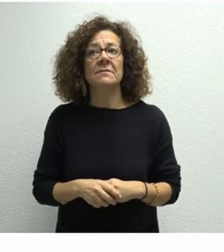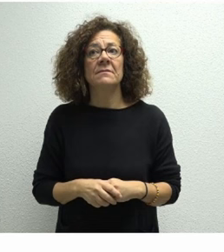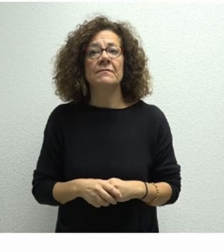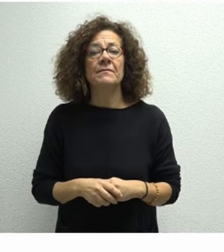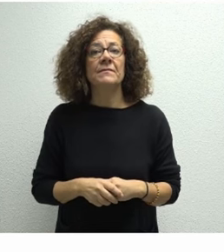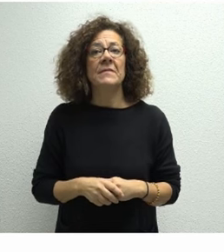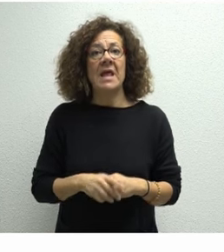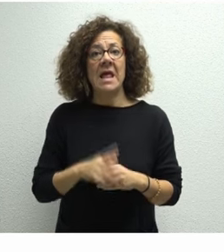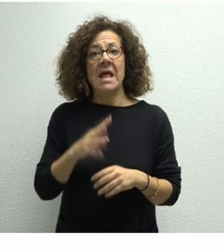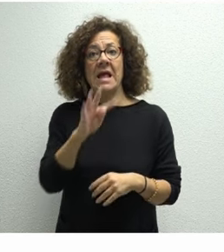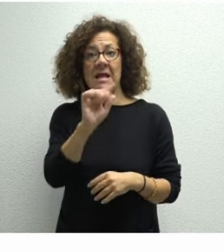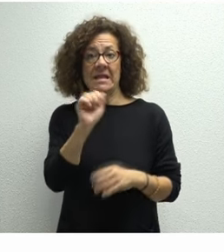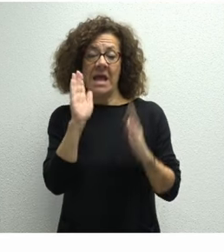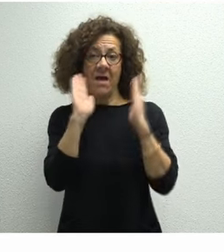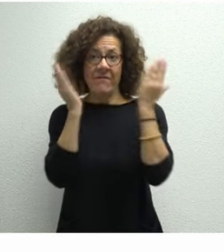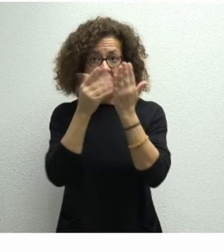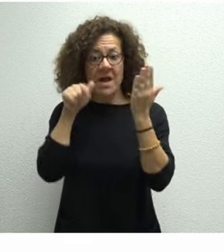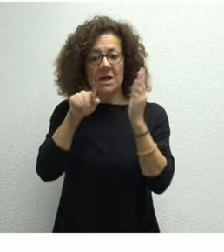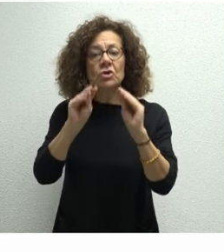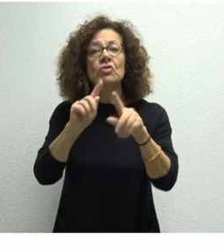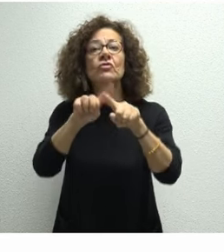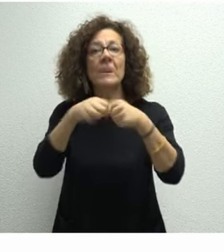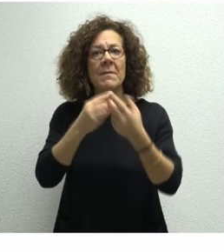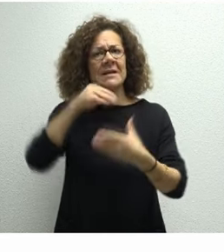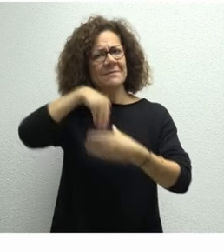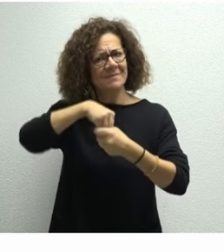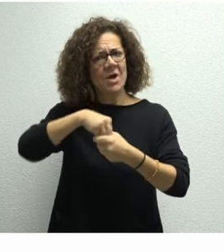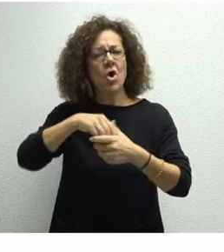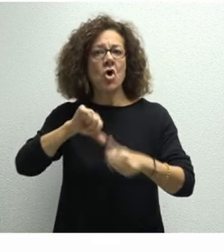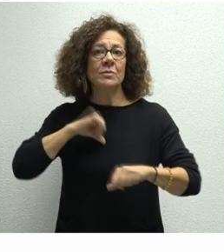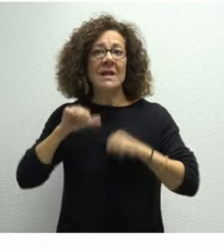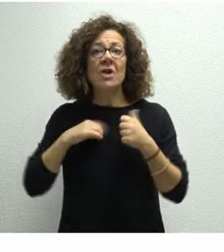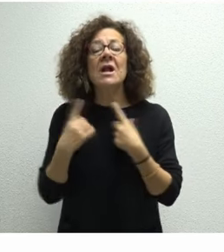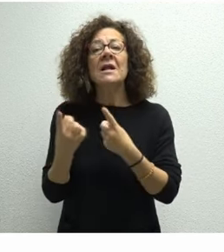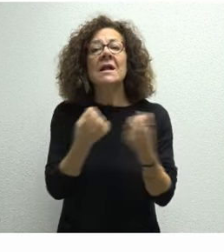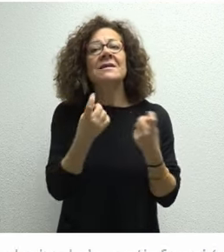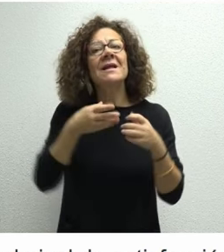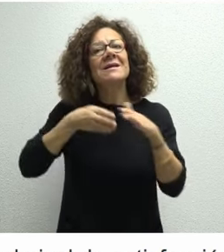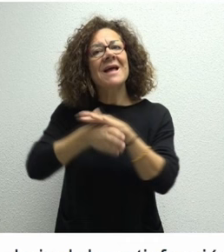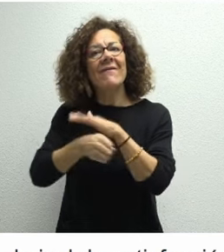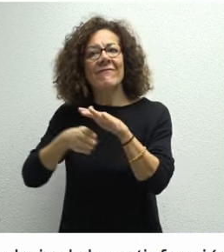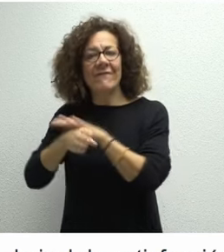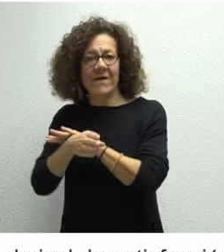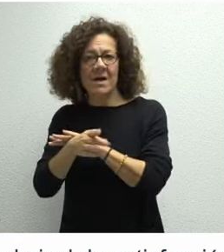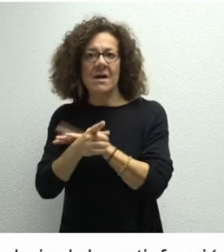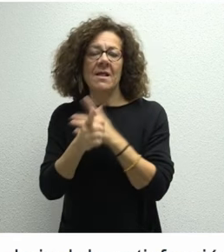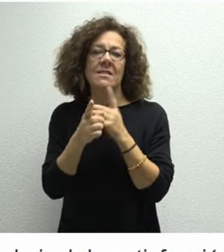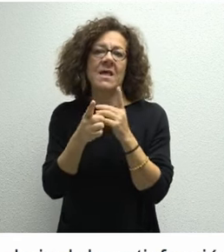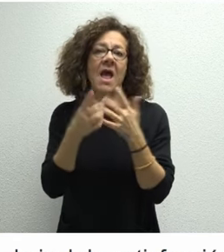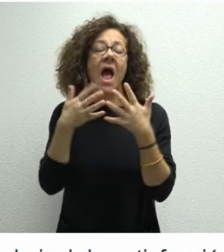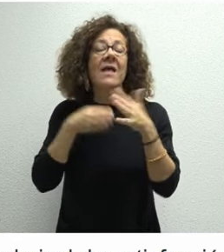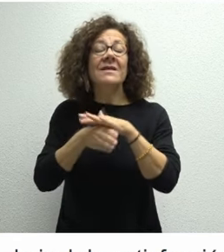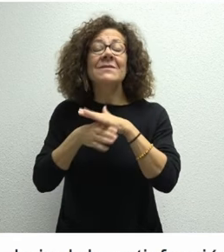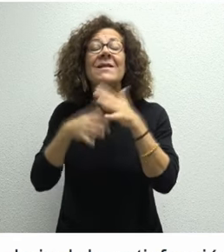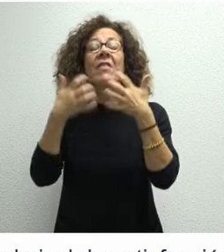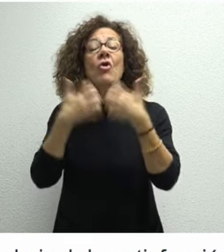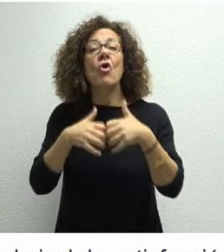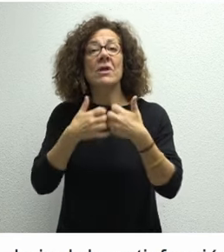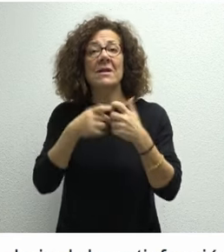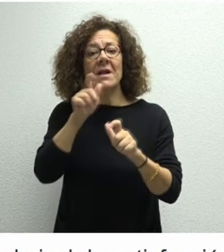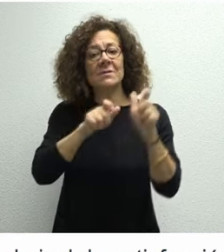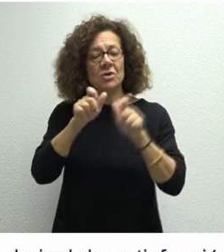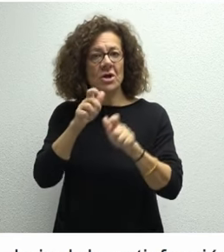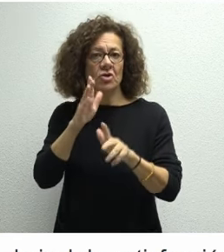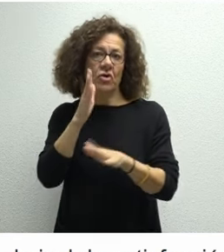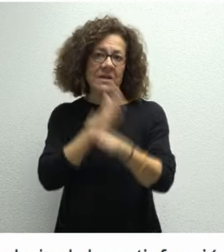tea y sus familias en el ámbito hospitalario y las necesidades de accesibilidad cognitiva de las personas con discapacidad intelectual